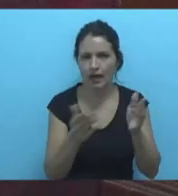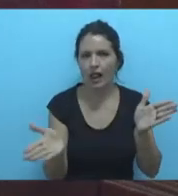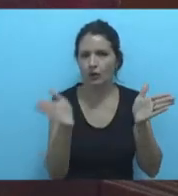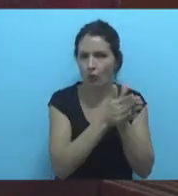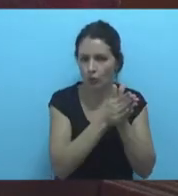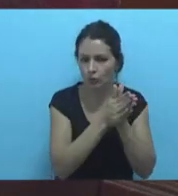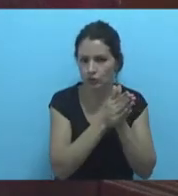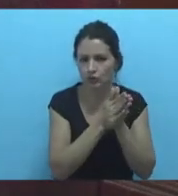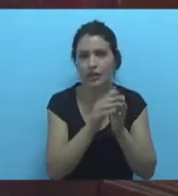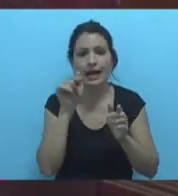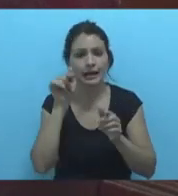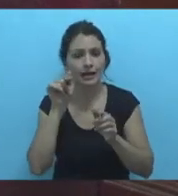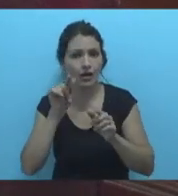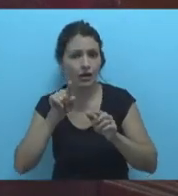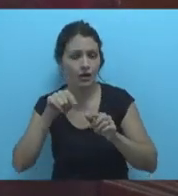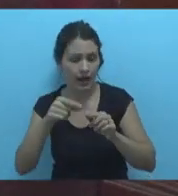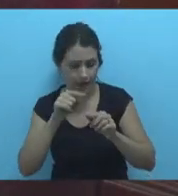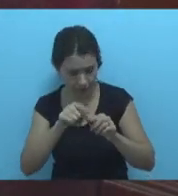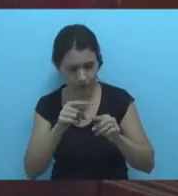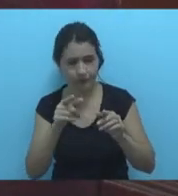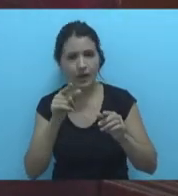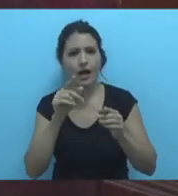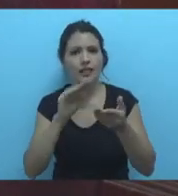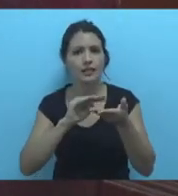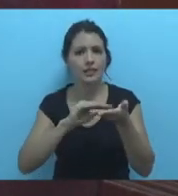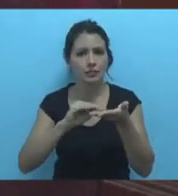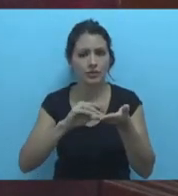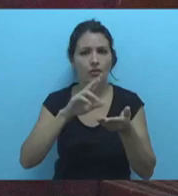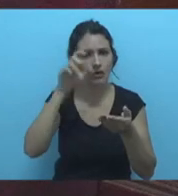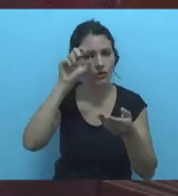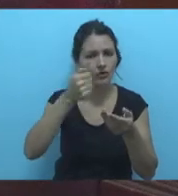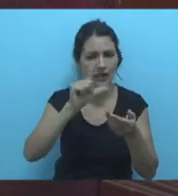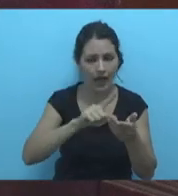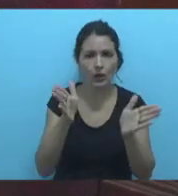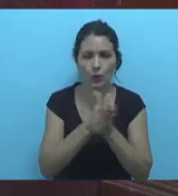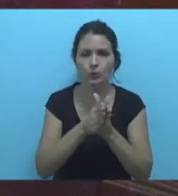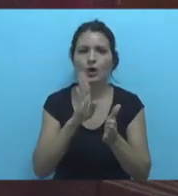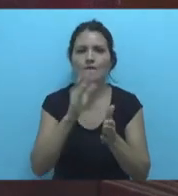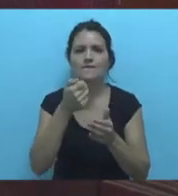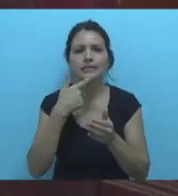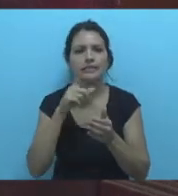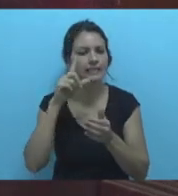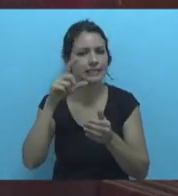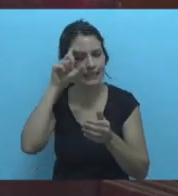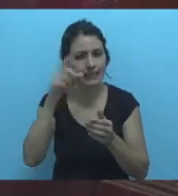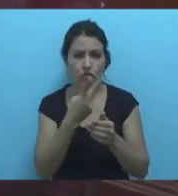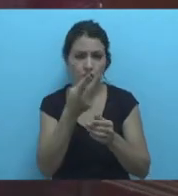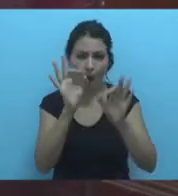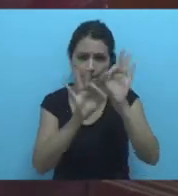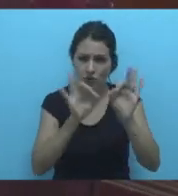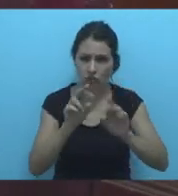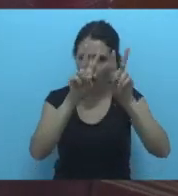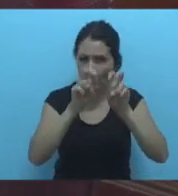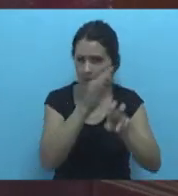con el de Real. Los otros proyectos que son de la diputada García y el resto de los diputados y